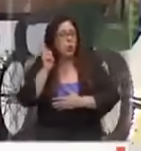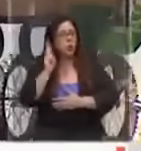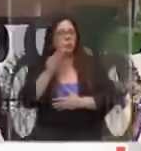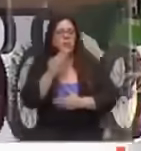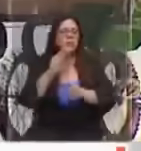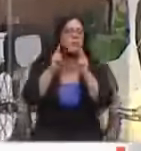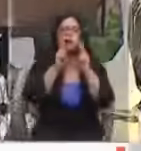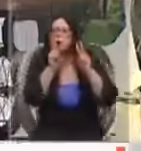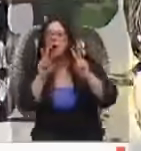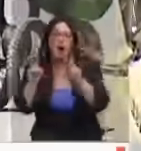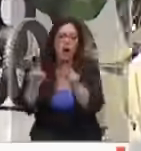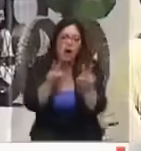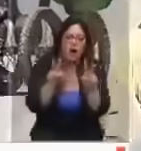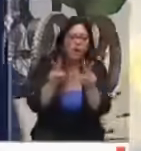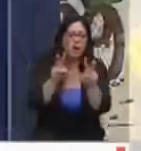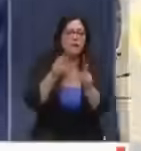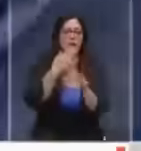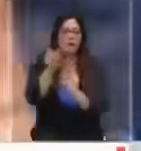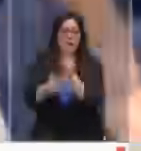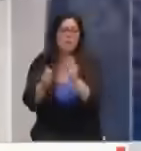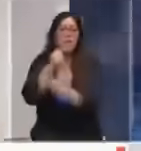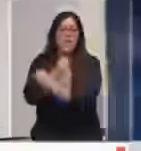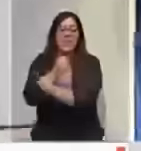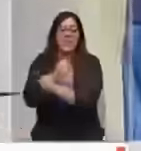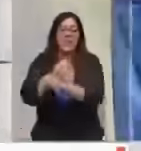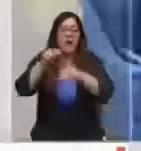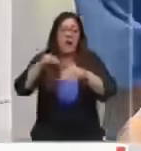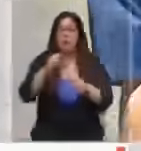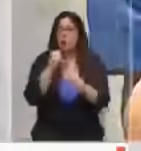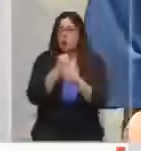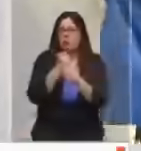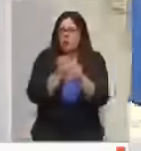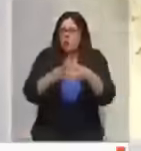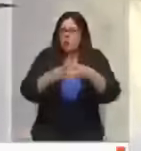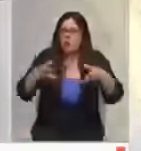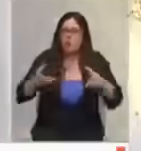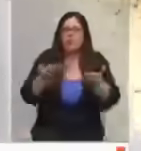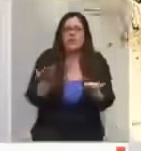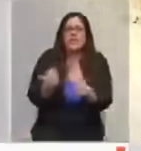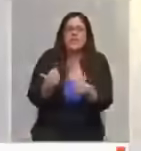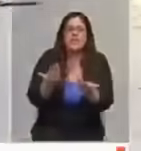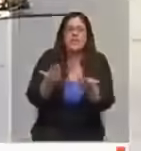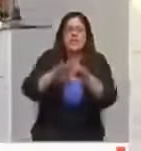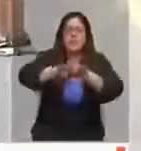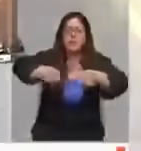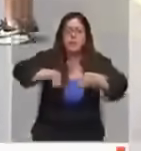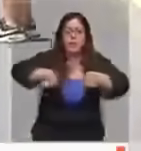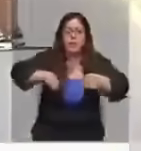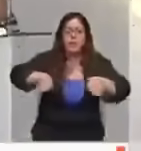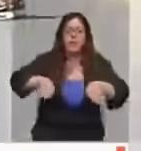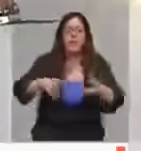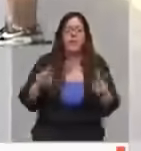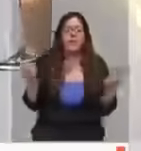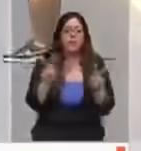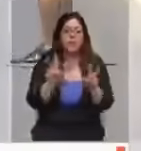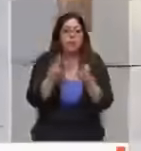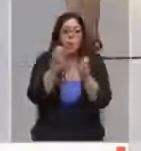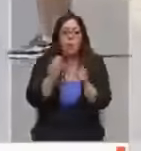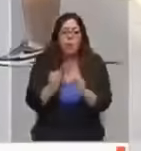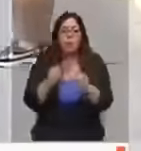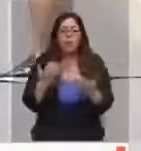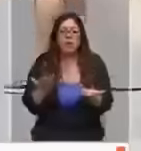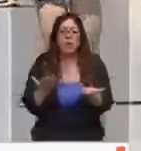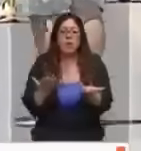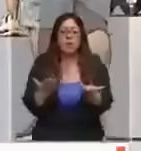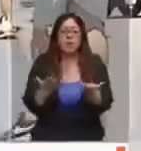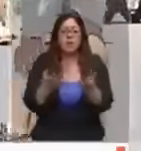acercando, incluso Carabineros tiene harta pega acá porque tiene que despejar justamente Vespucio para que pueda hacer el ingreso toda